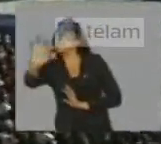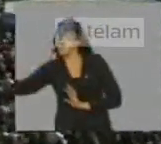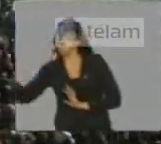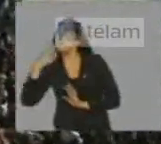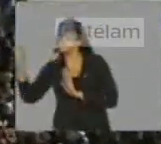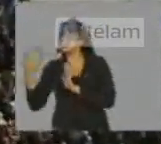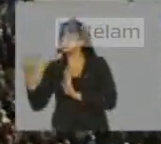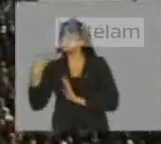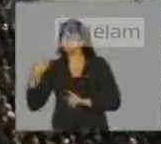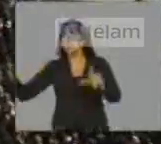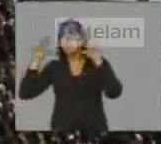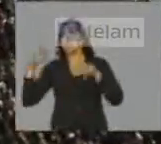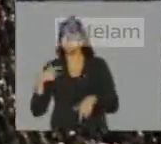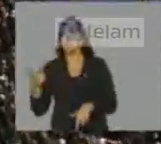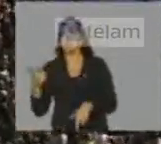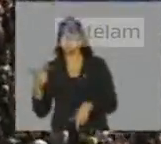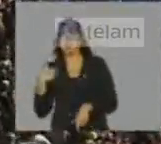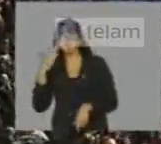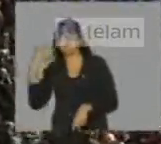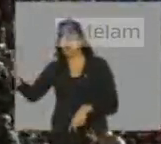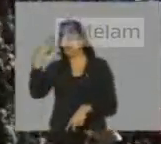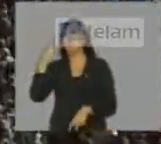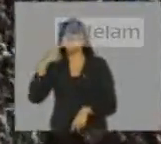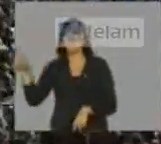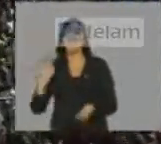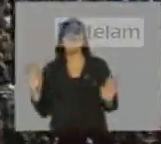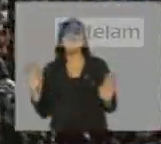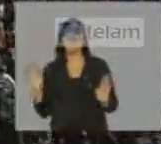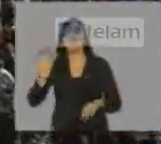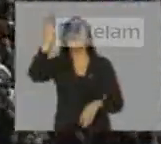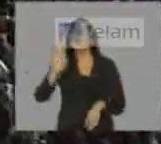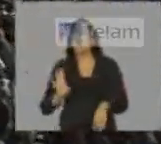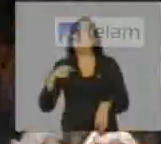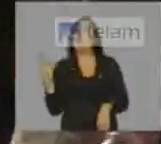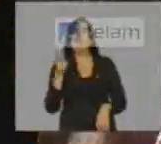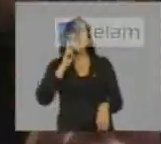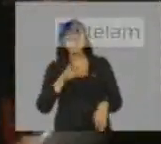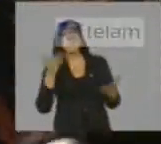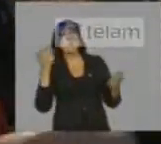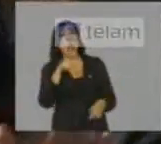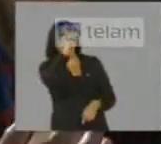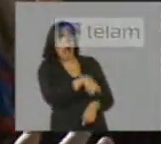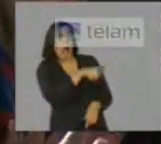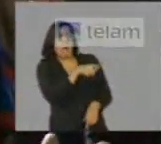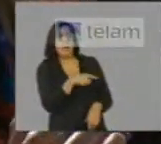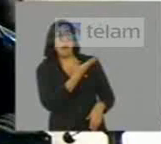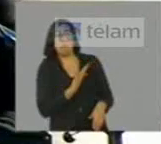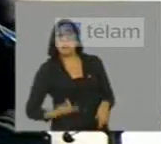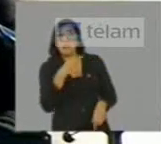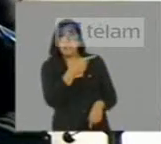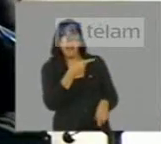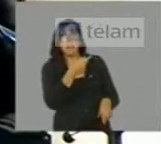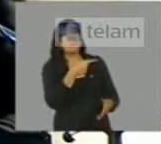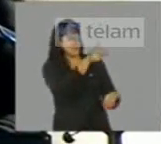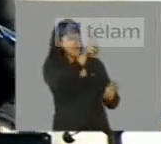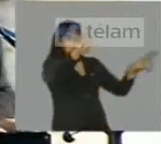conoce. Lo único que tenés que hacer es encontrar algún gil que sea presidente para que junte la guita, que te